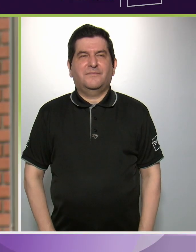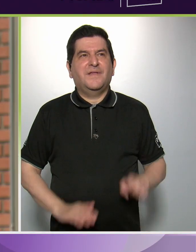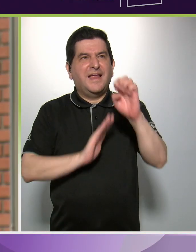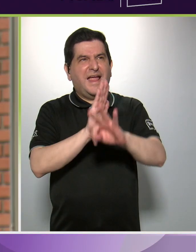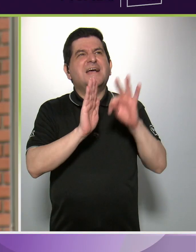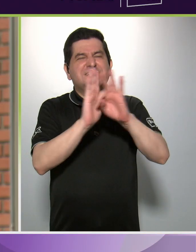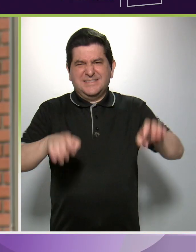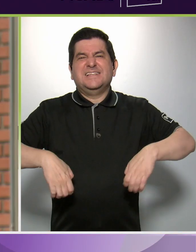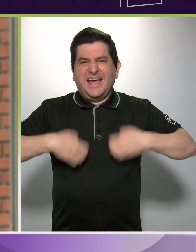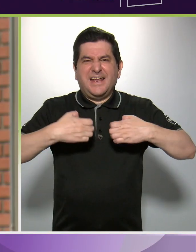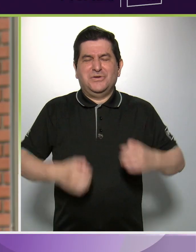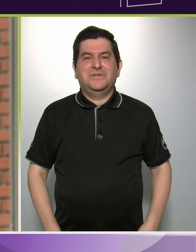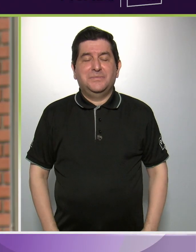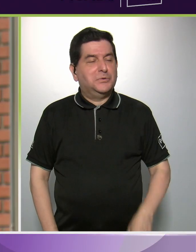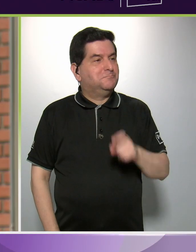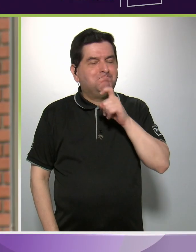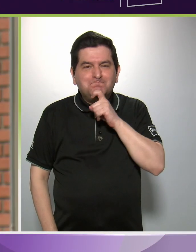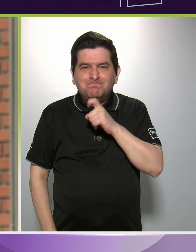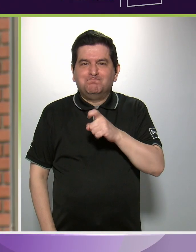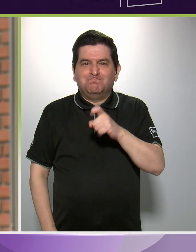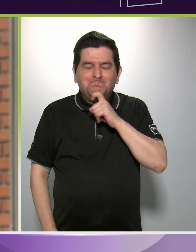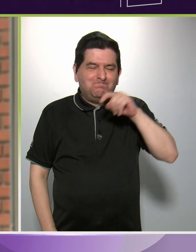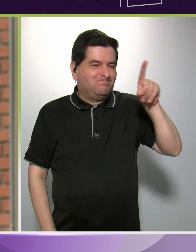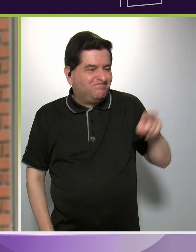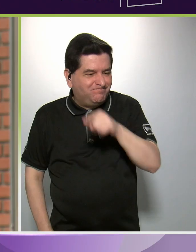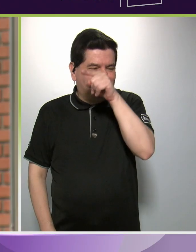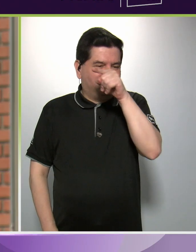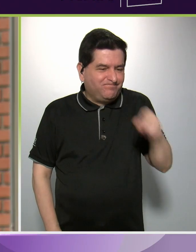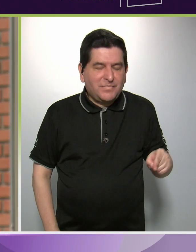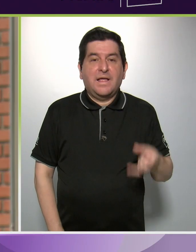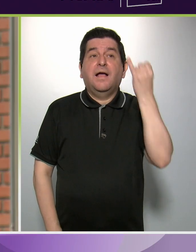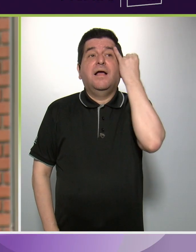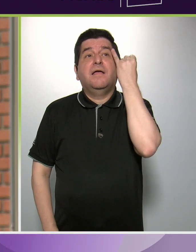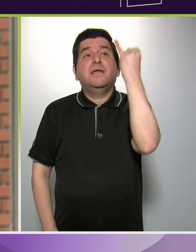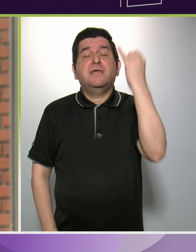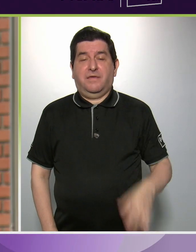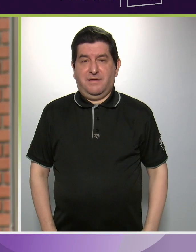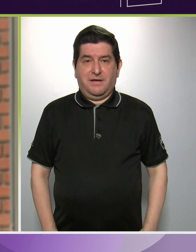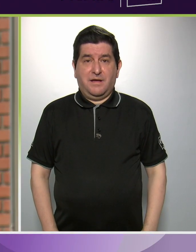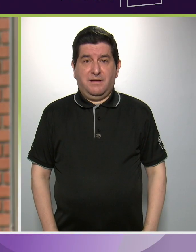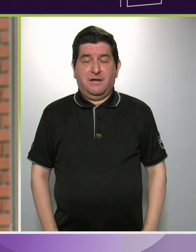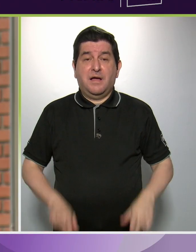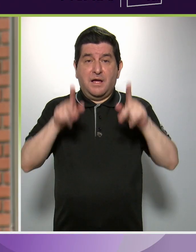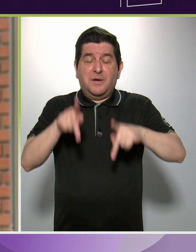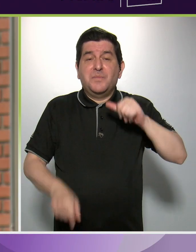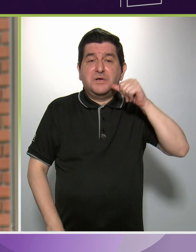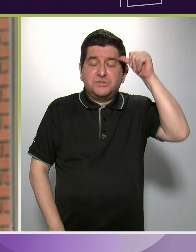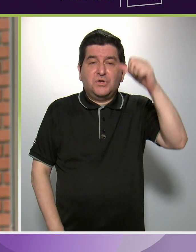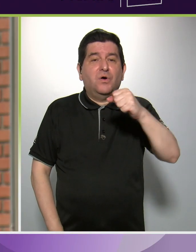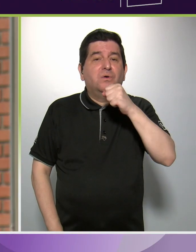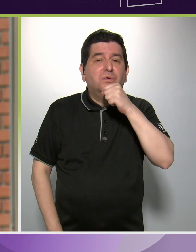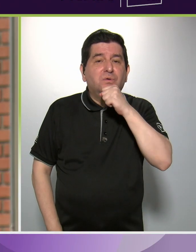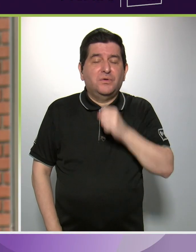Hay un estereotipo que ha costado eliminar, que es la idea de que la persona